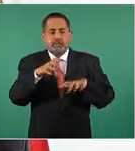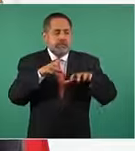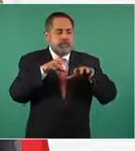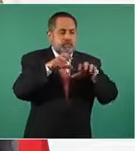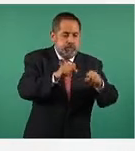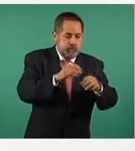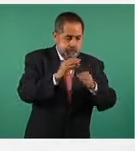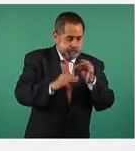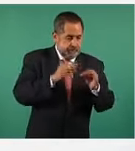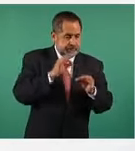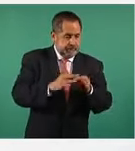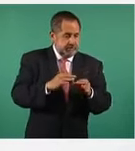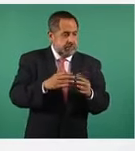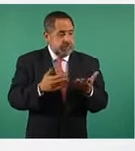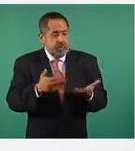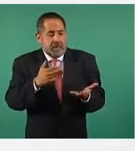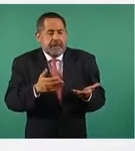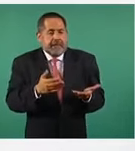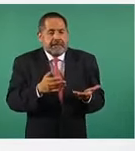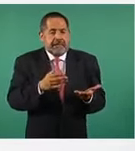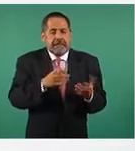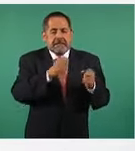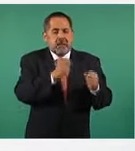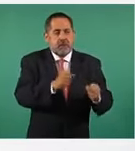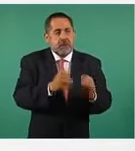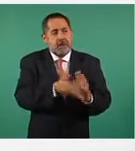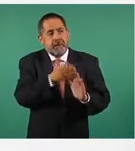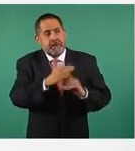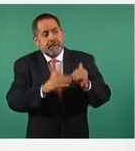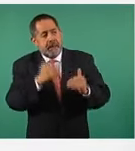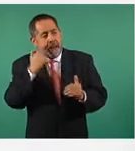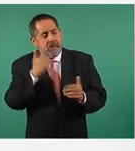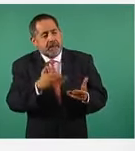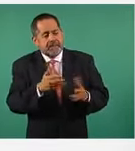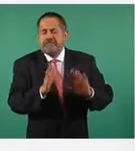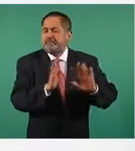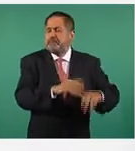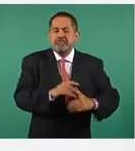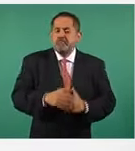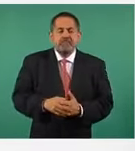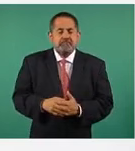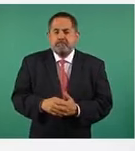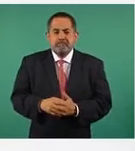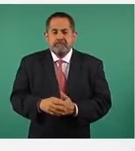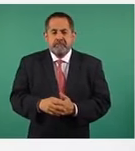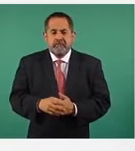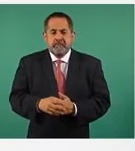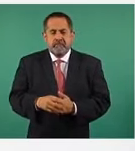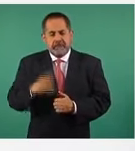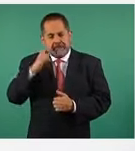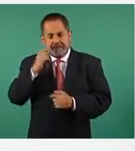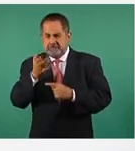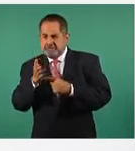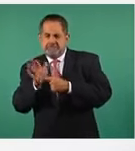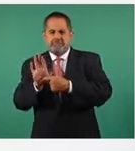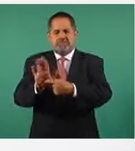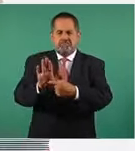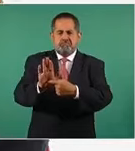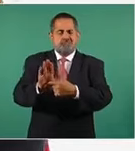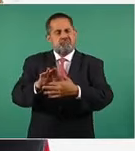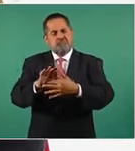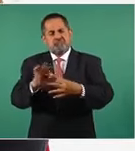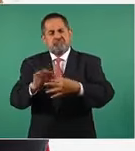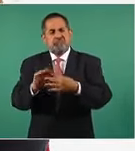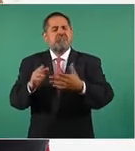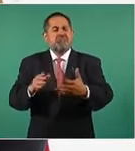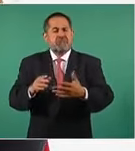cumpliera con el tiempo estimado de construcción. En fin, es demostrable que